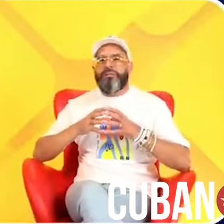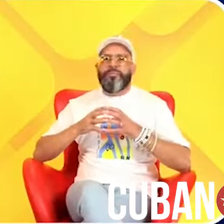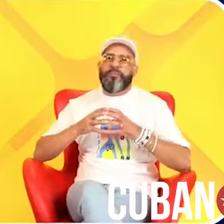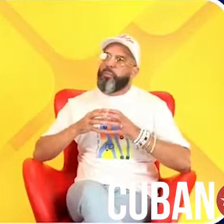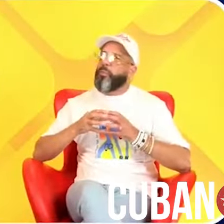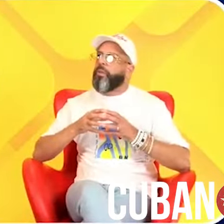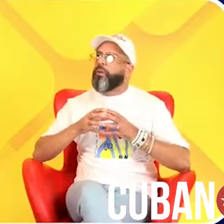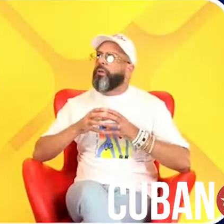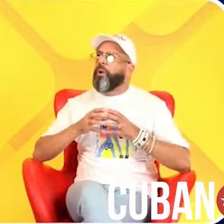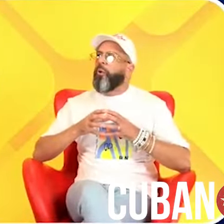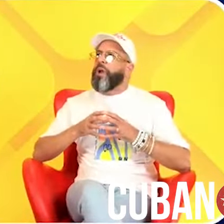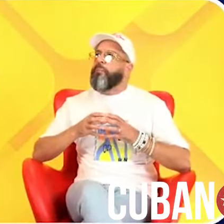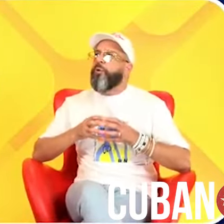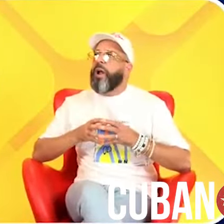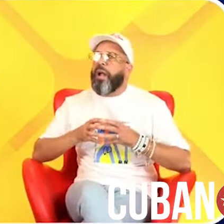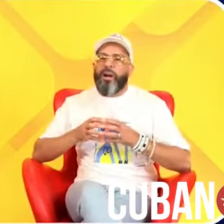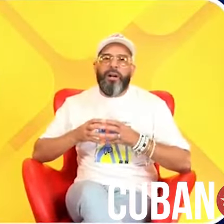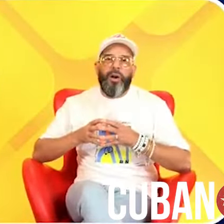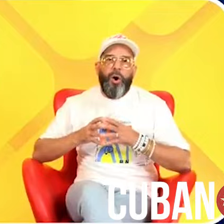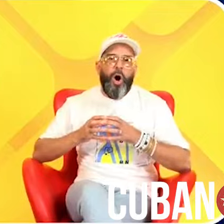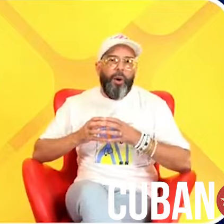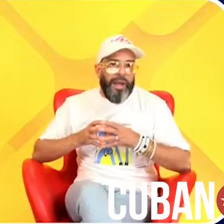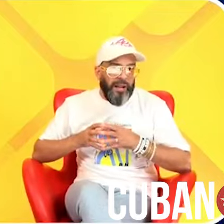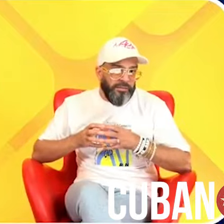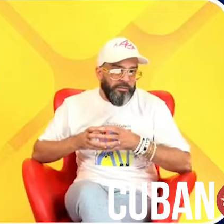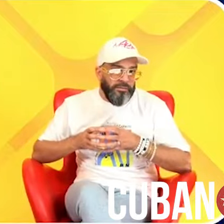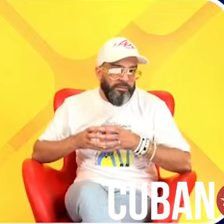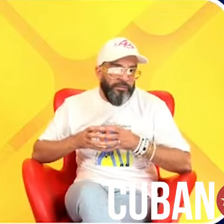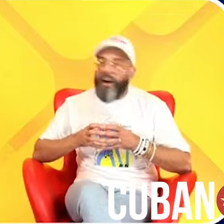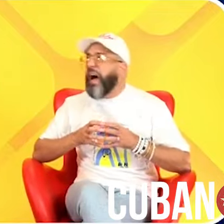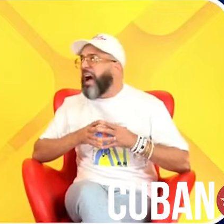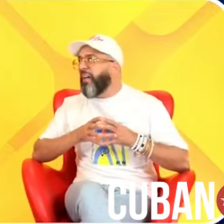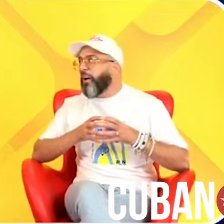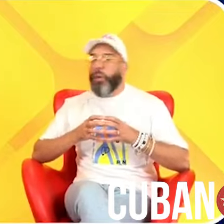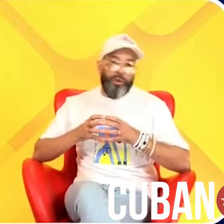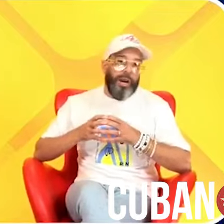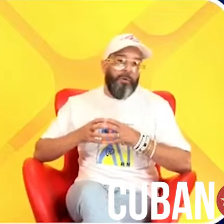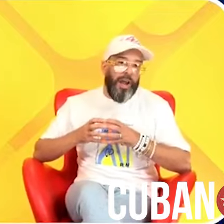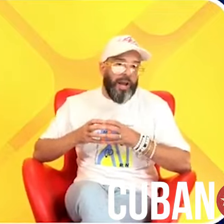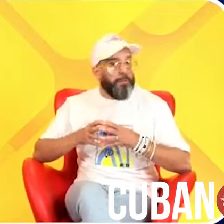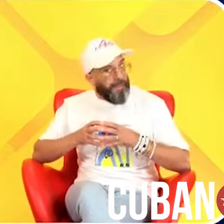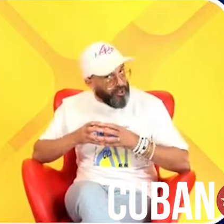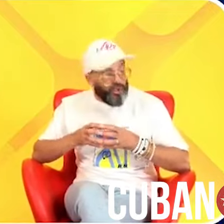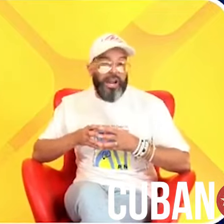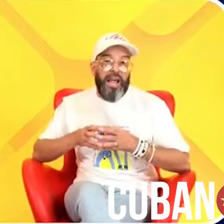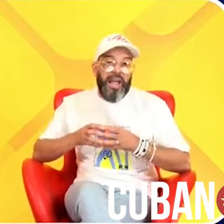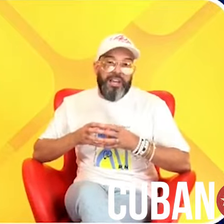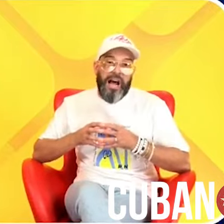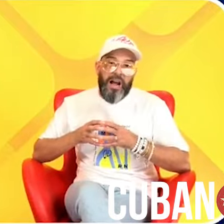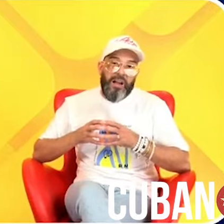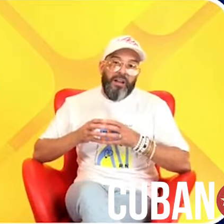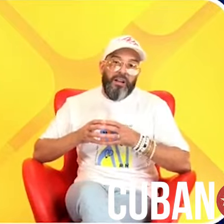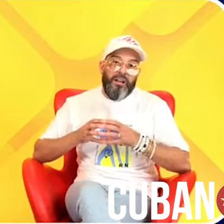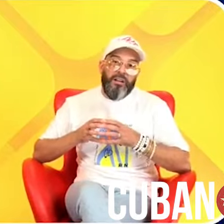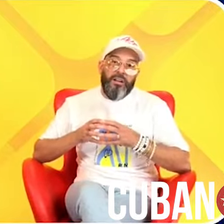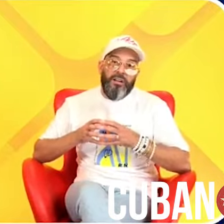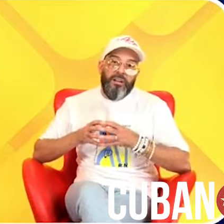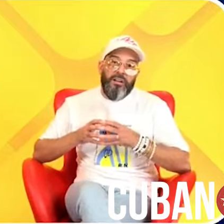historia. Una mujer joven, fajada con otra mujer mayor que ella,